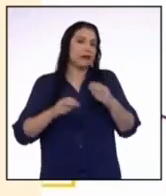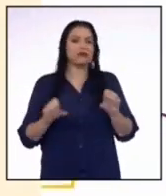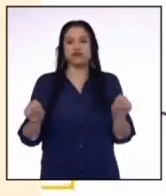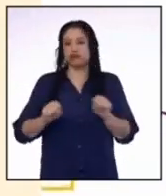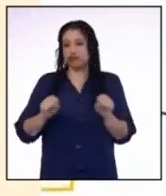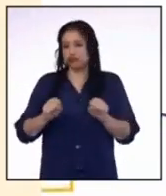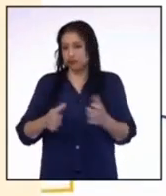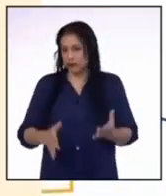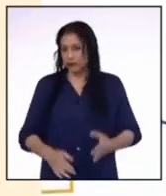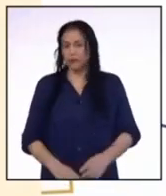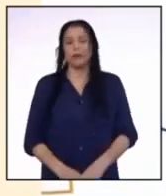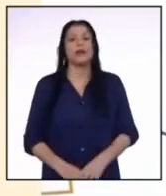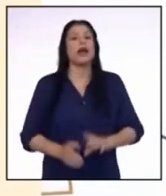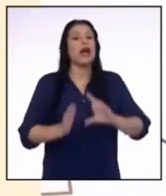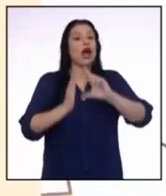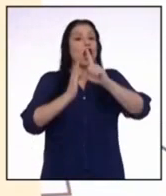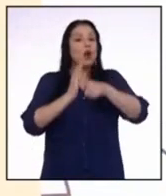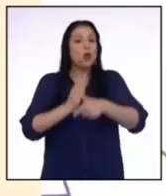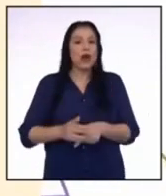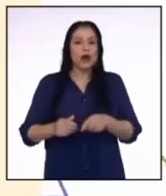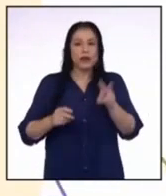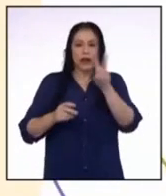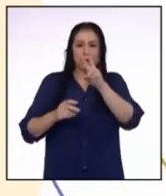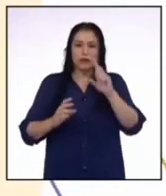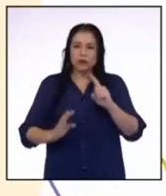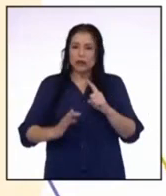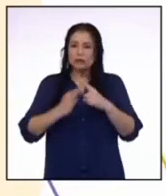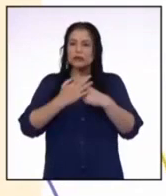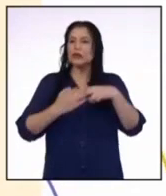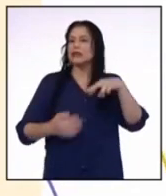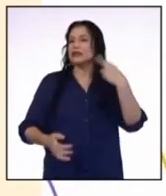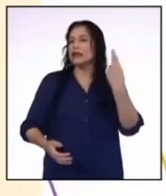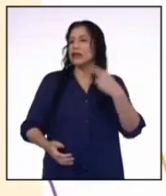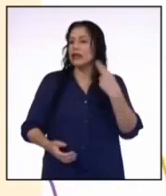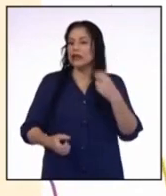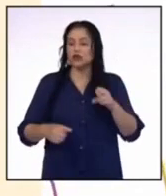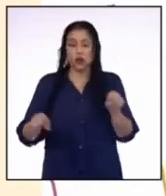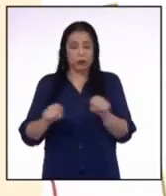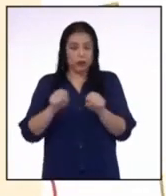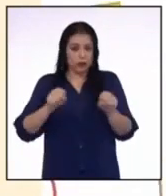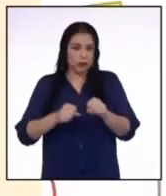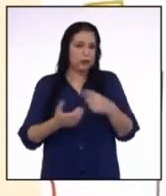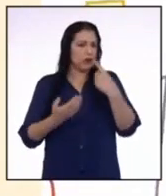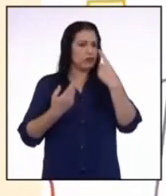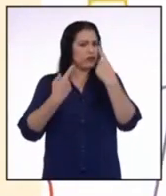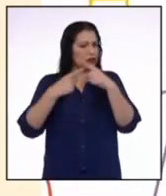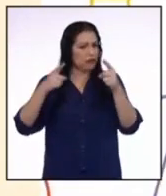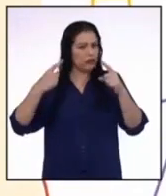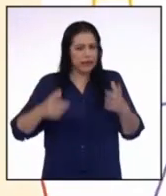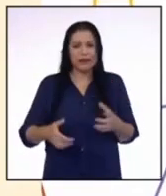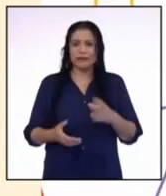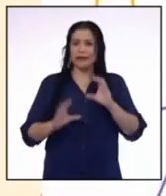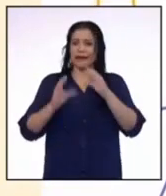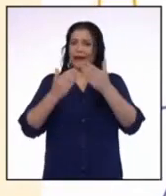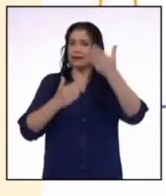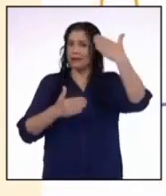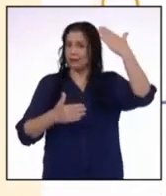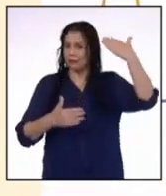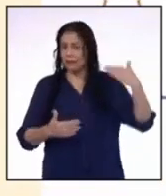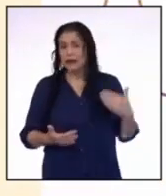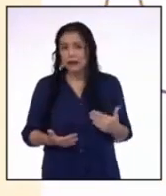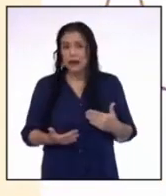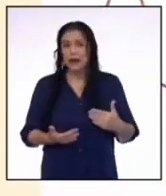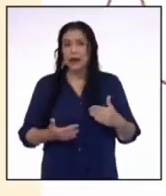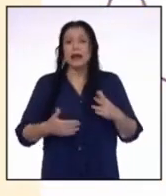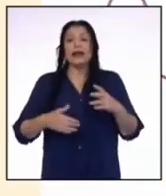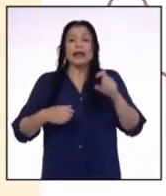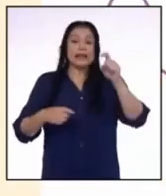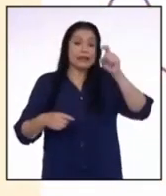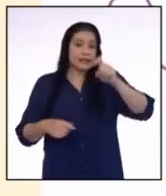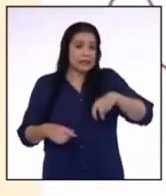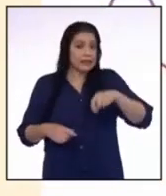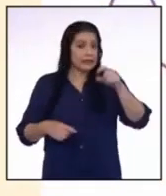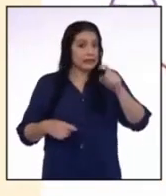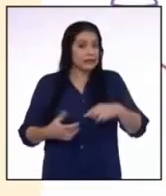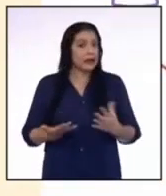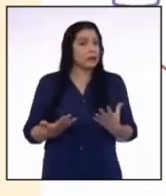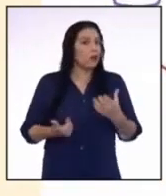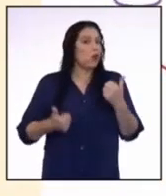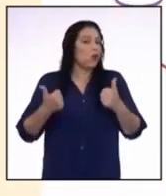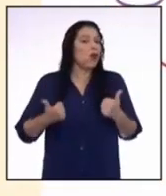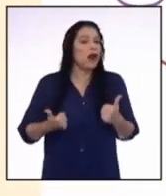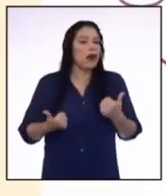sismos. Luego de haber visto las situaciones de riesgo por sismo en los diferentes programas anteriores, nos vemos en la necesidad